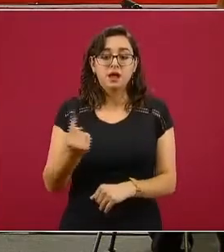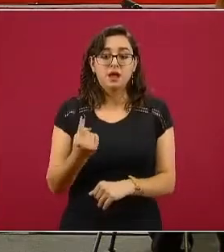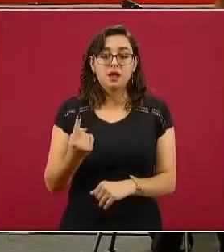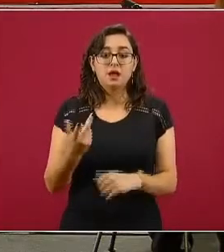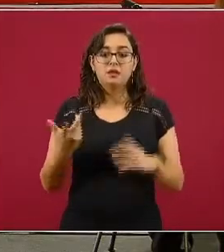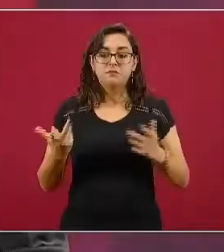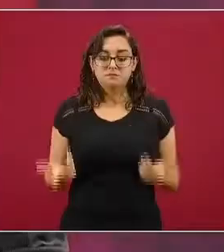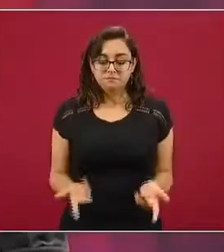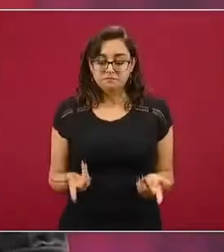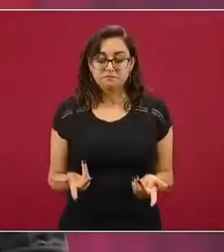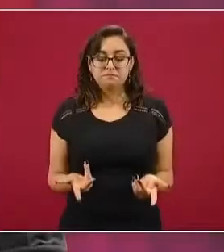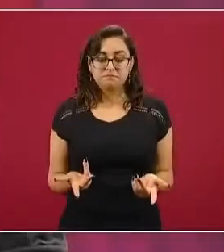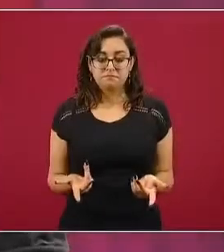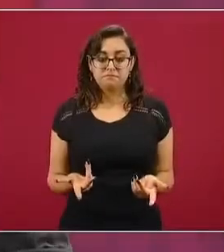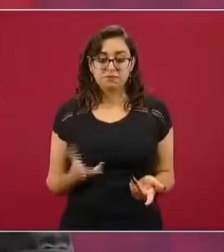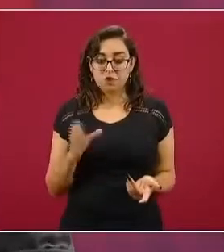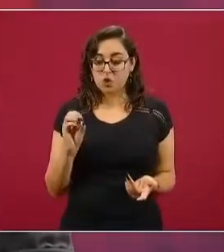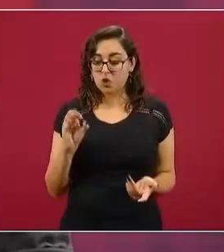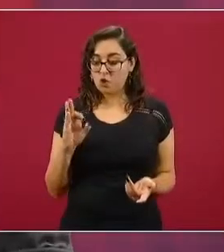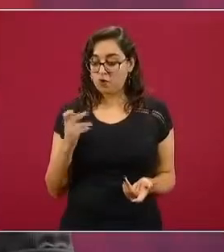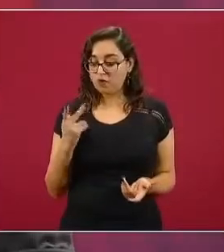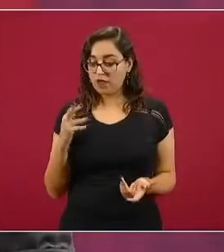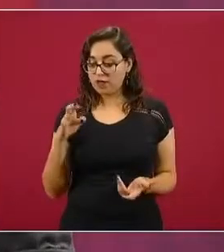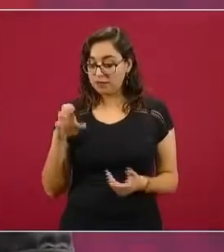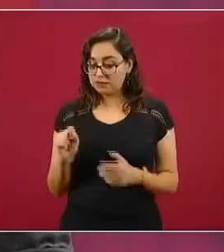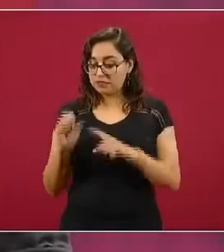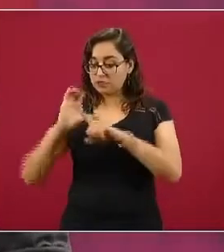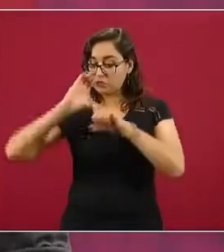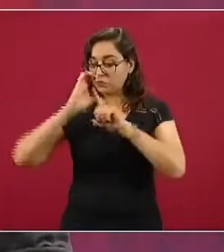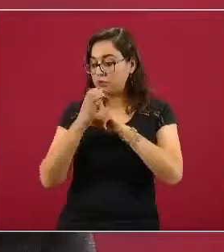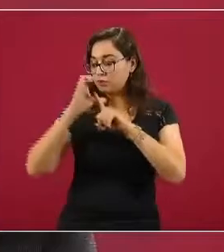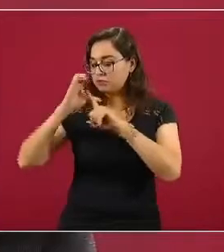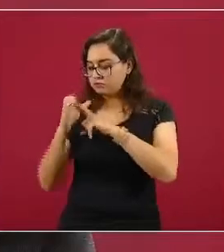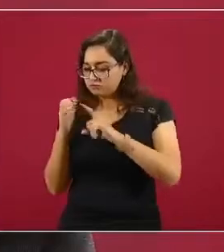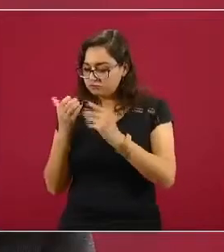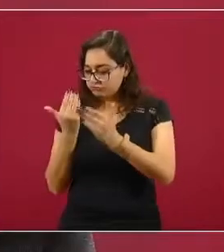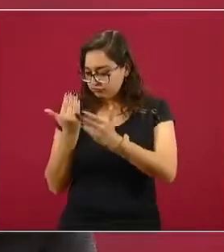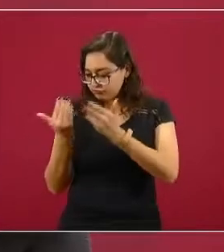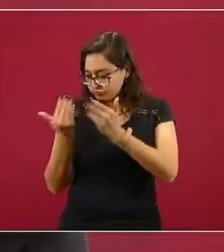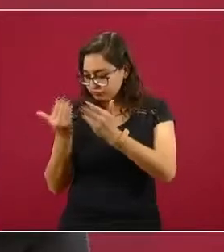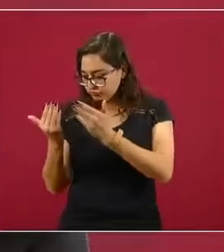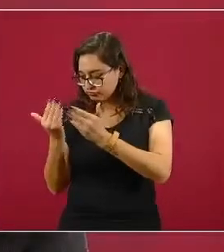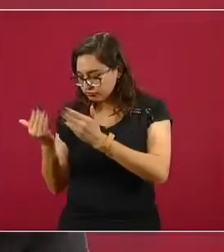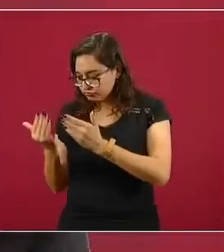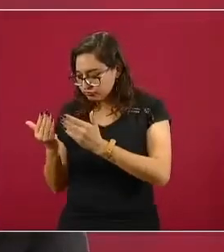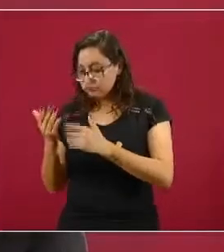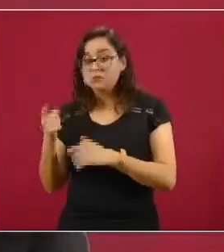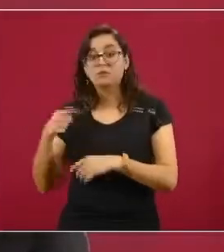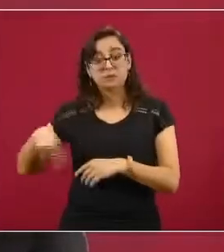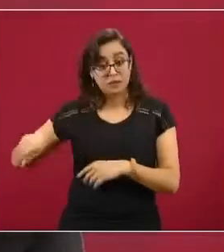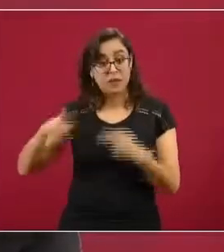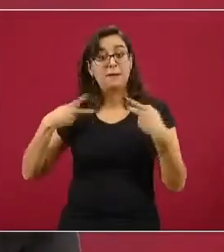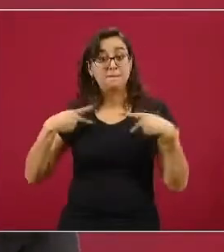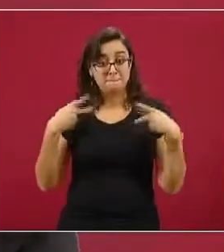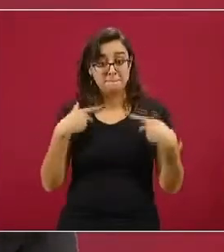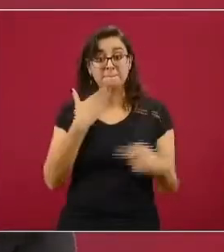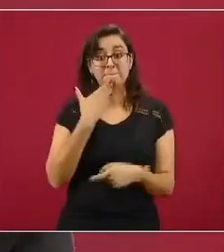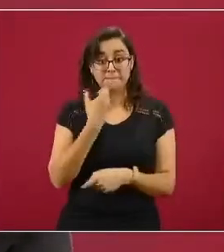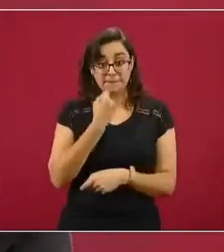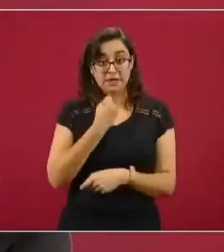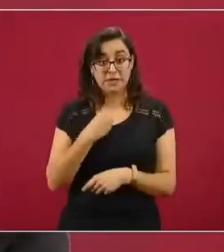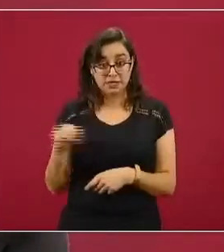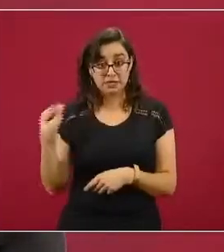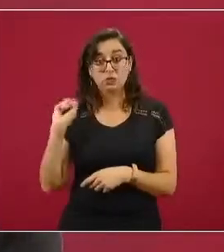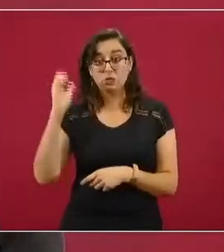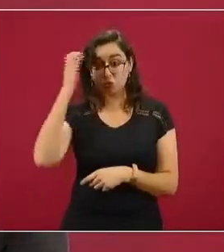cuerpos correspondientes de COFEPRIS, los comités, han identificado son personas expertas en distintos campos de la